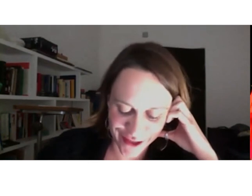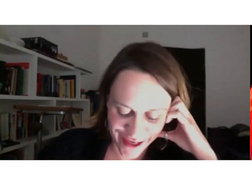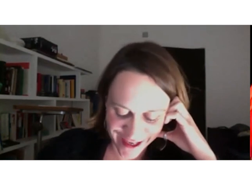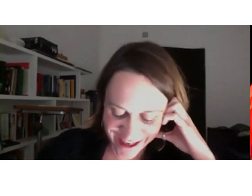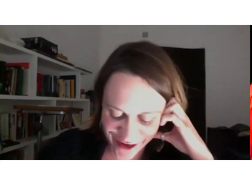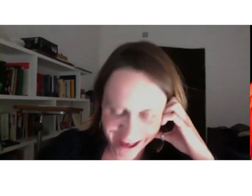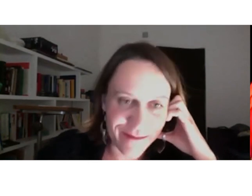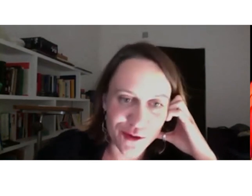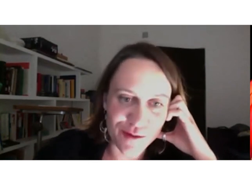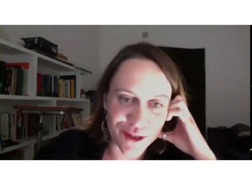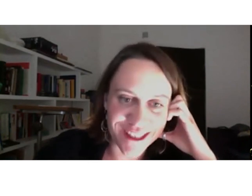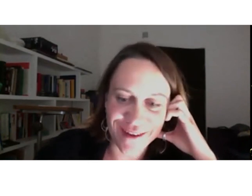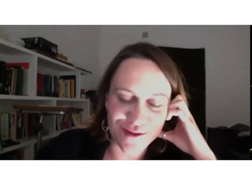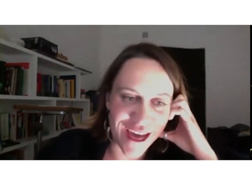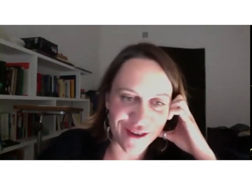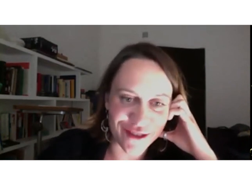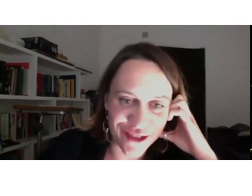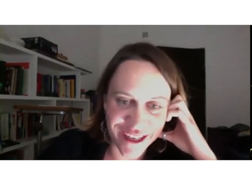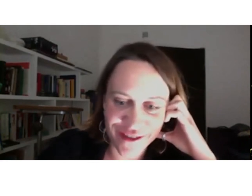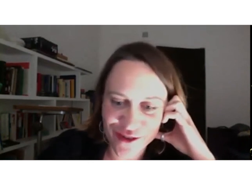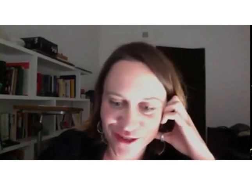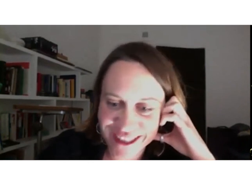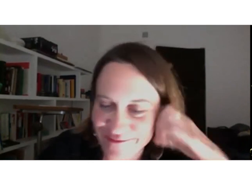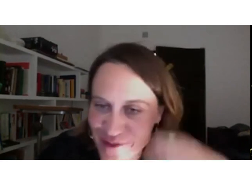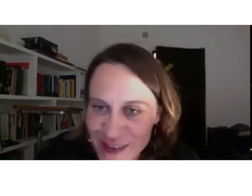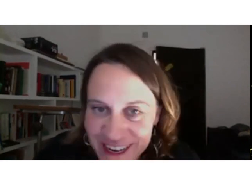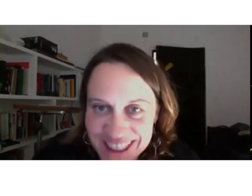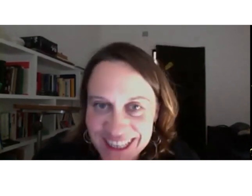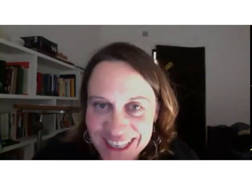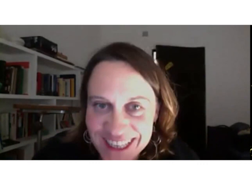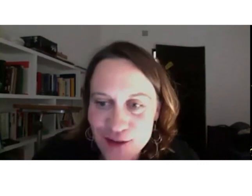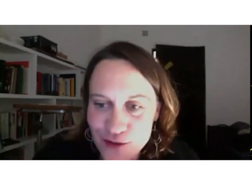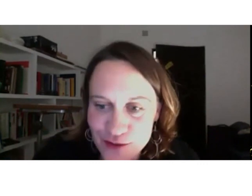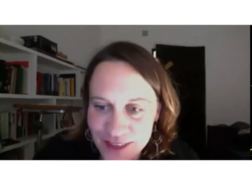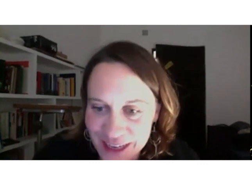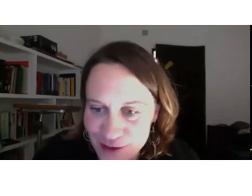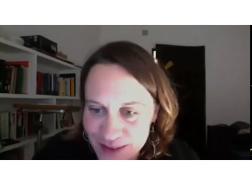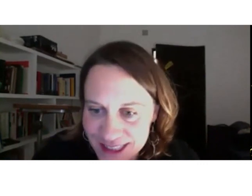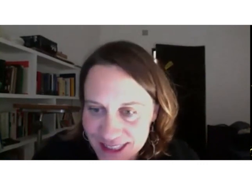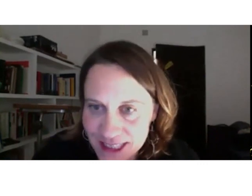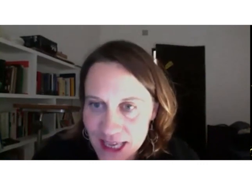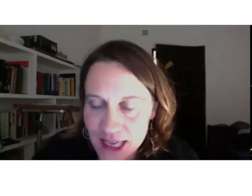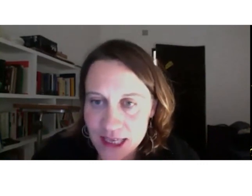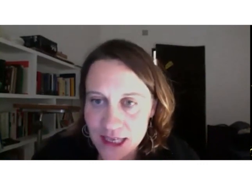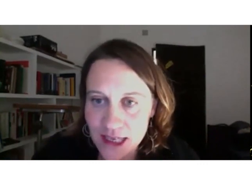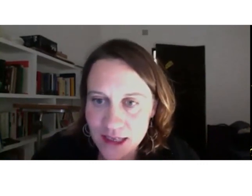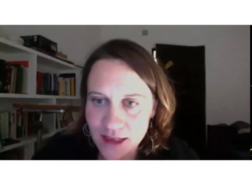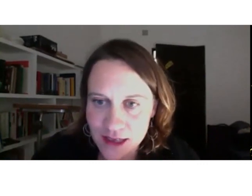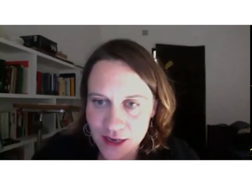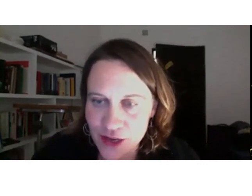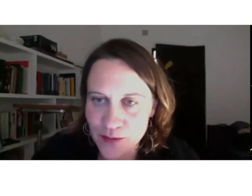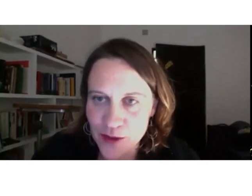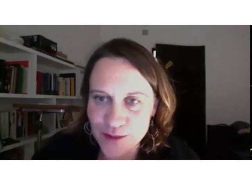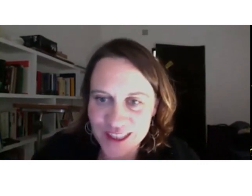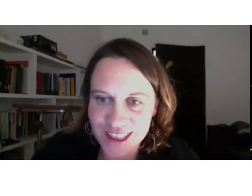voz, creo que podemos saludarnos. Creo, no sé, voy a revisar si hay algún comentario más y